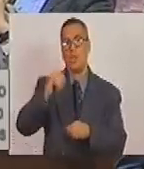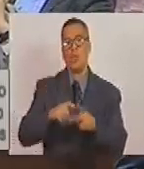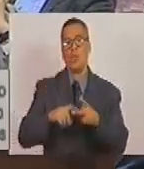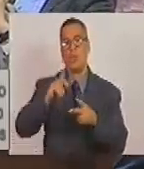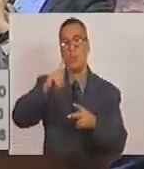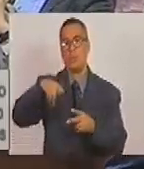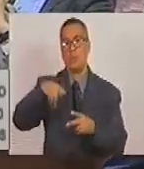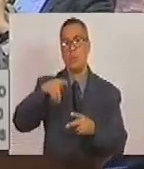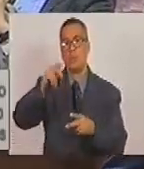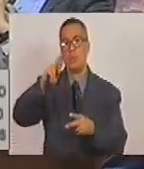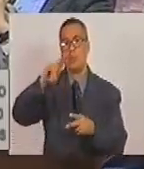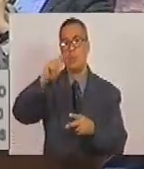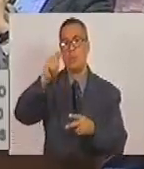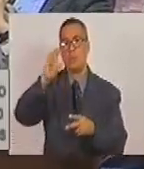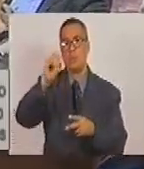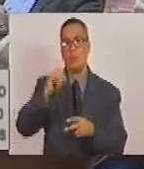Prieto,